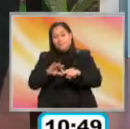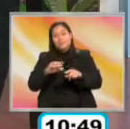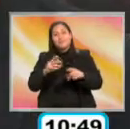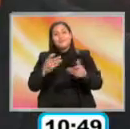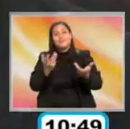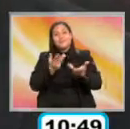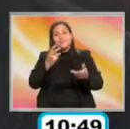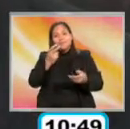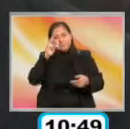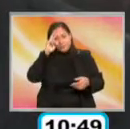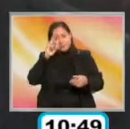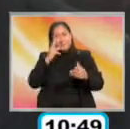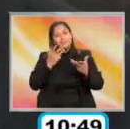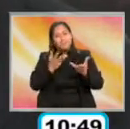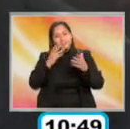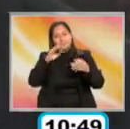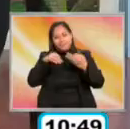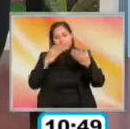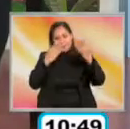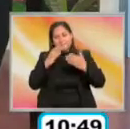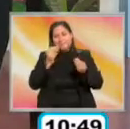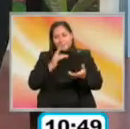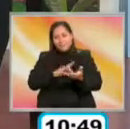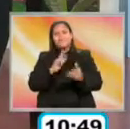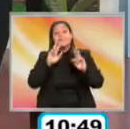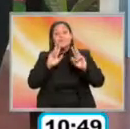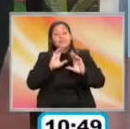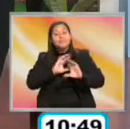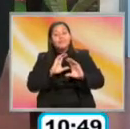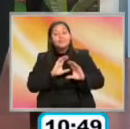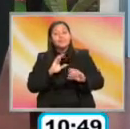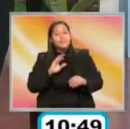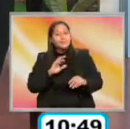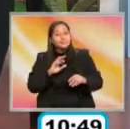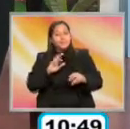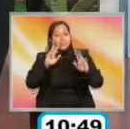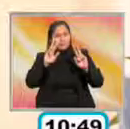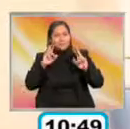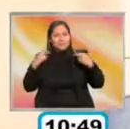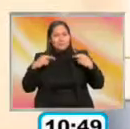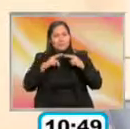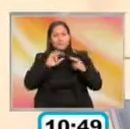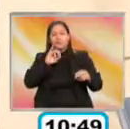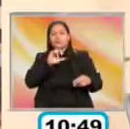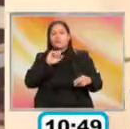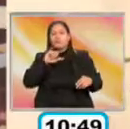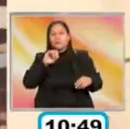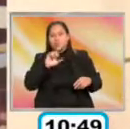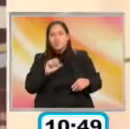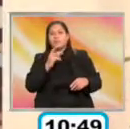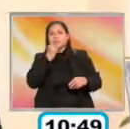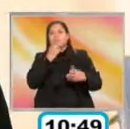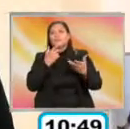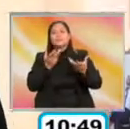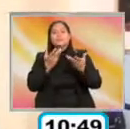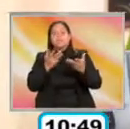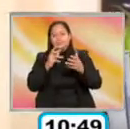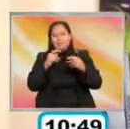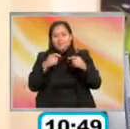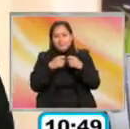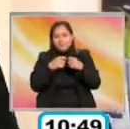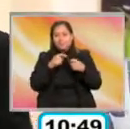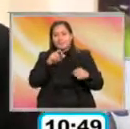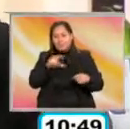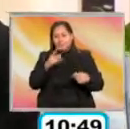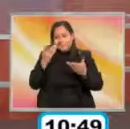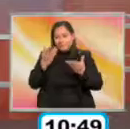este sueño y te deseamos todo el éxito del mundo. Muchísimas gracias. ¿Qué nos vas a cantar? Voy a cantar una canción que cantaba el maestro José José, Desesperado. Pues el aplauso para Gorka, que